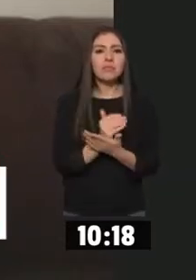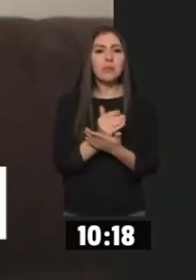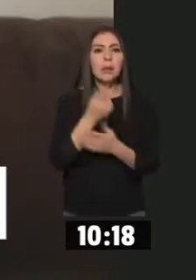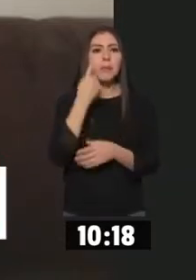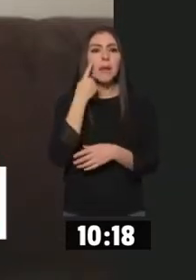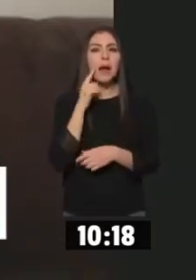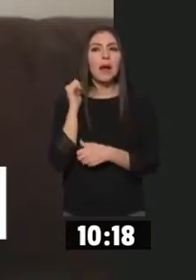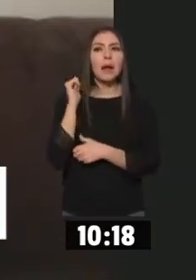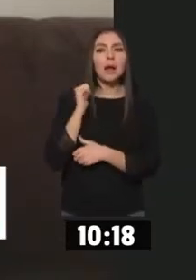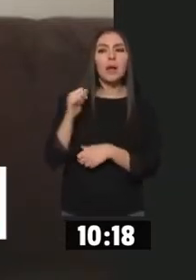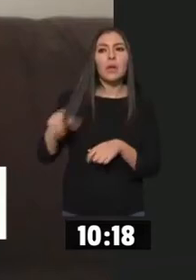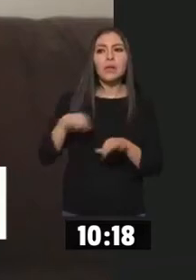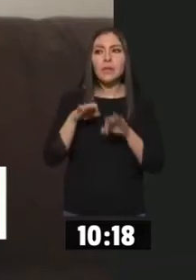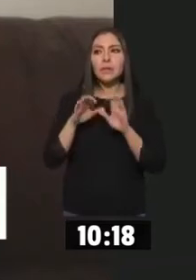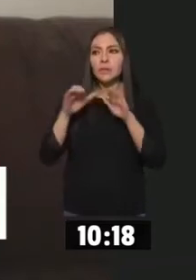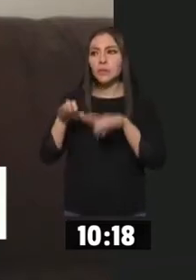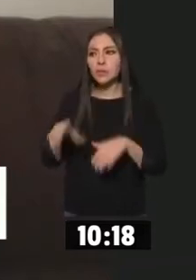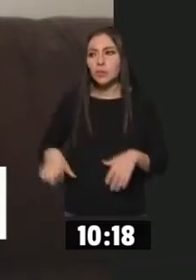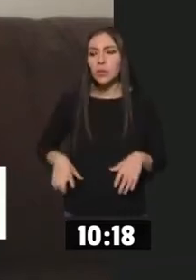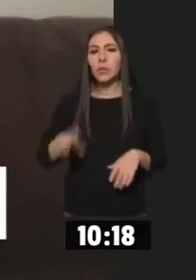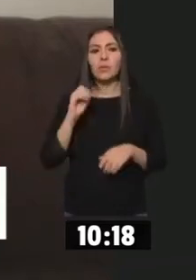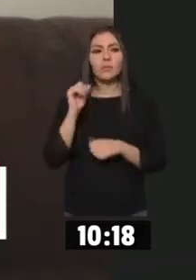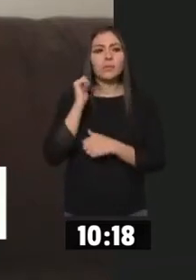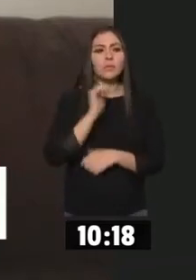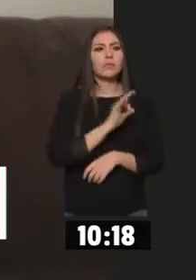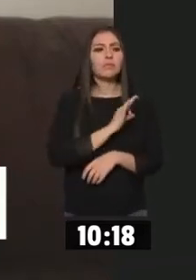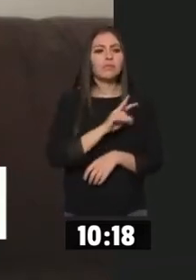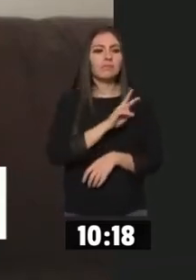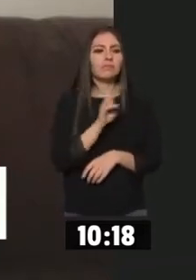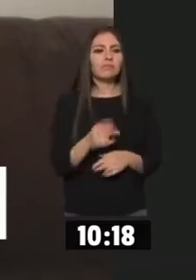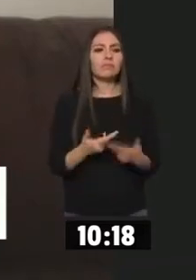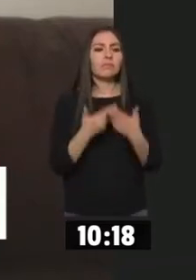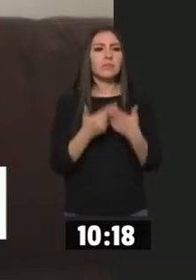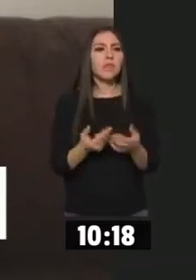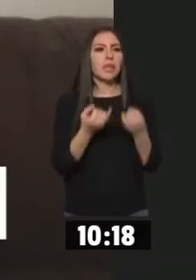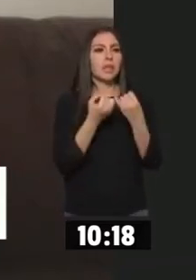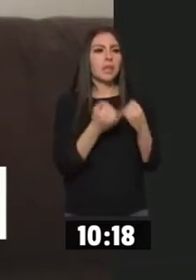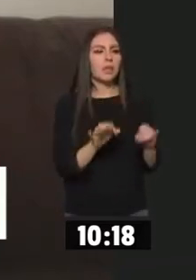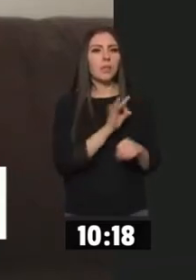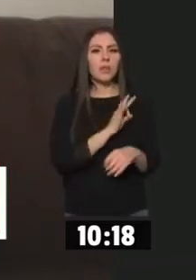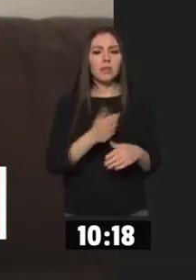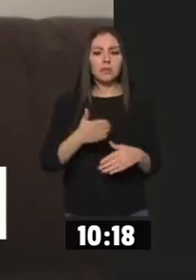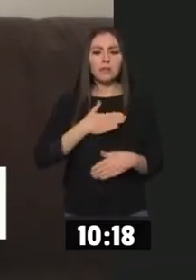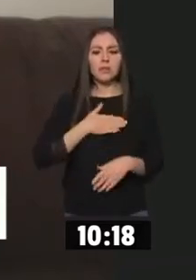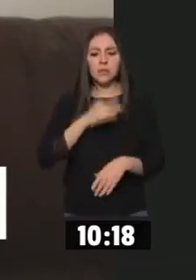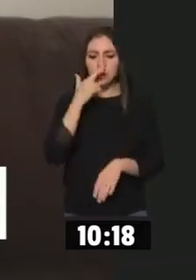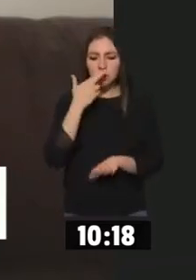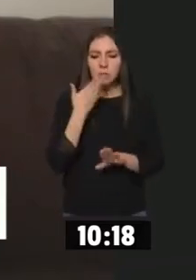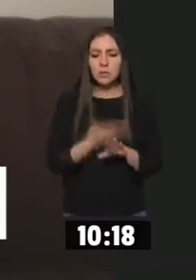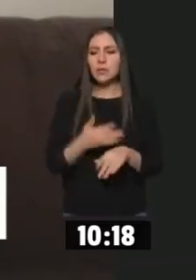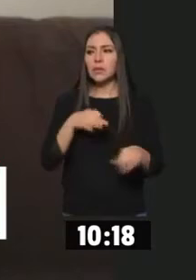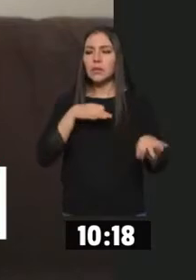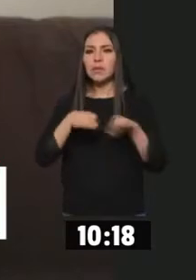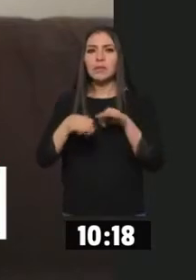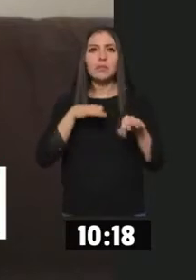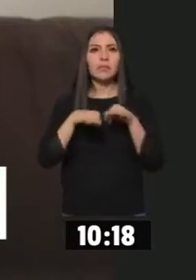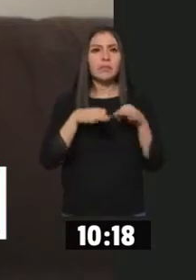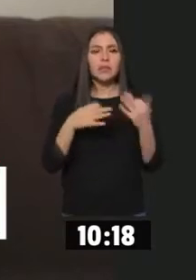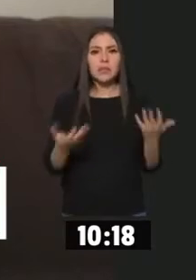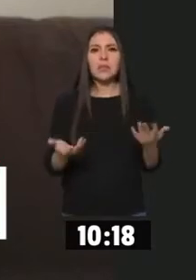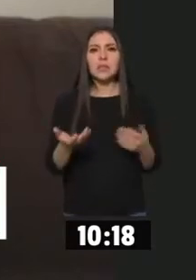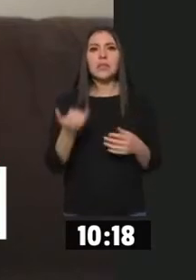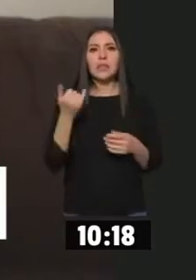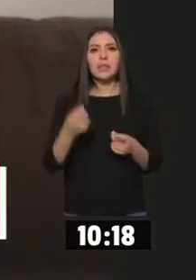que puedan también tener la suficiente autonomía, independencia y capacidad para ejercer sus actividades y para poder